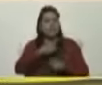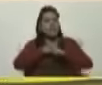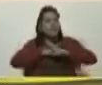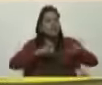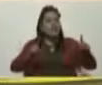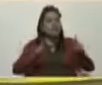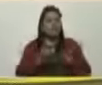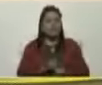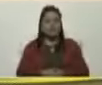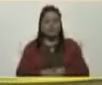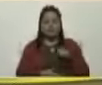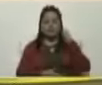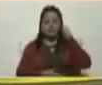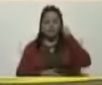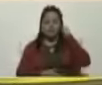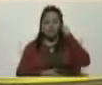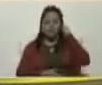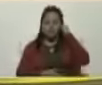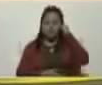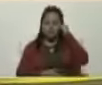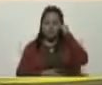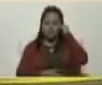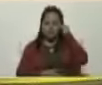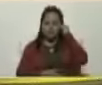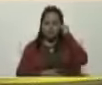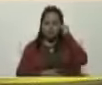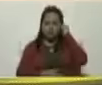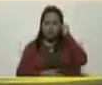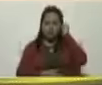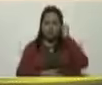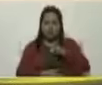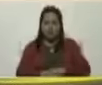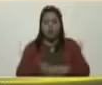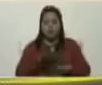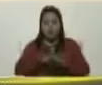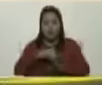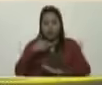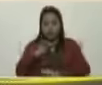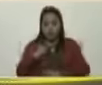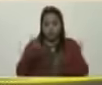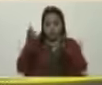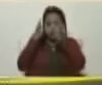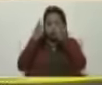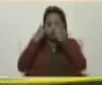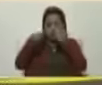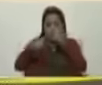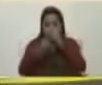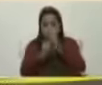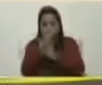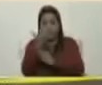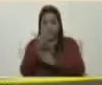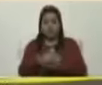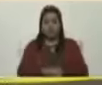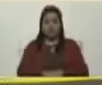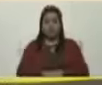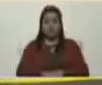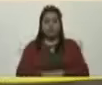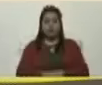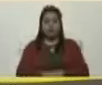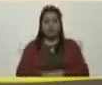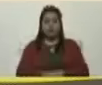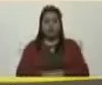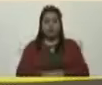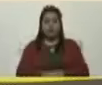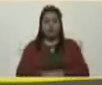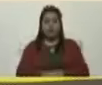¿no? Porque yo fui formado aquí en esta casa. Y bueno, me tuve